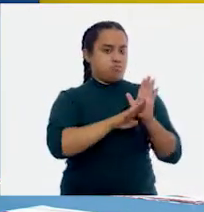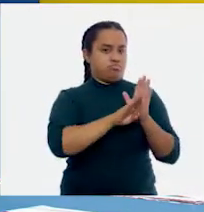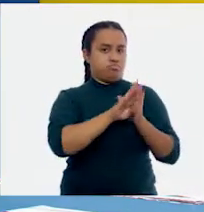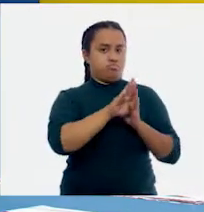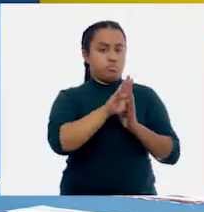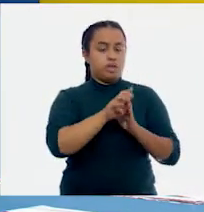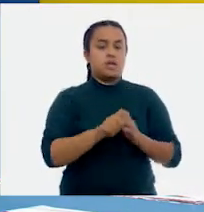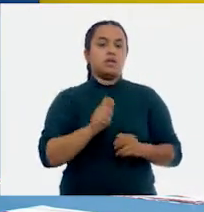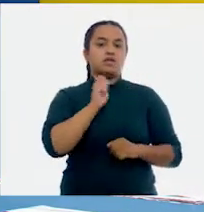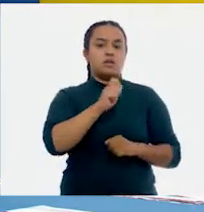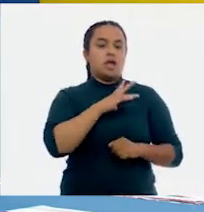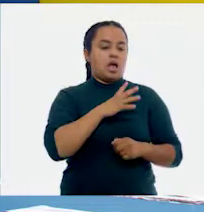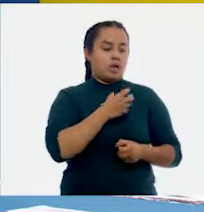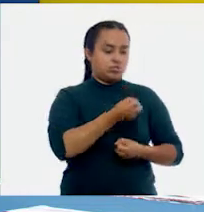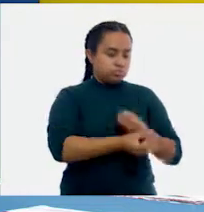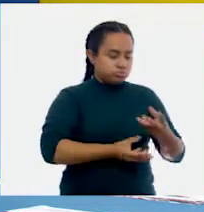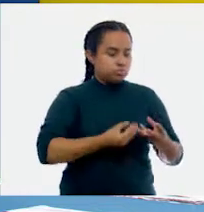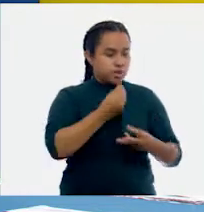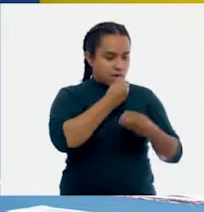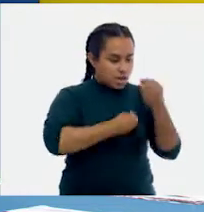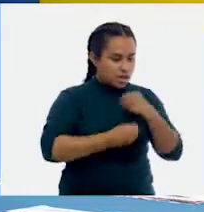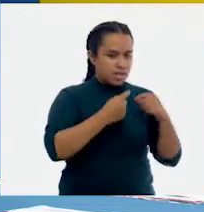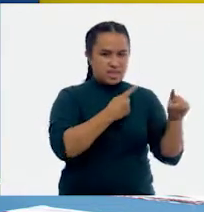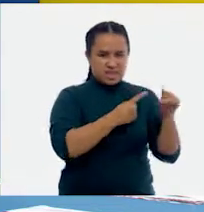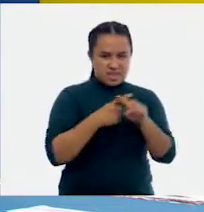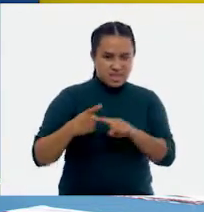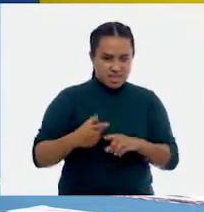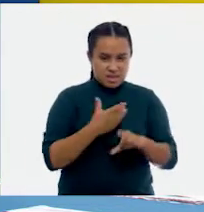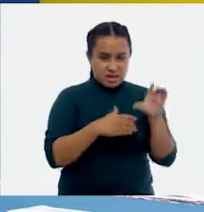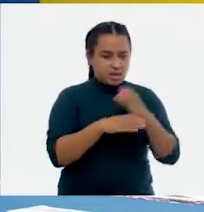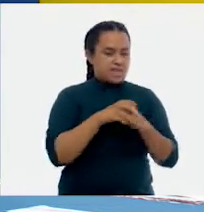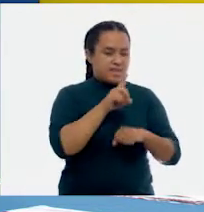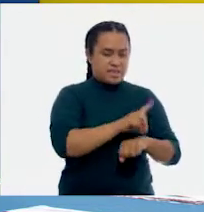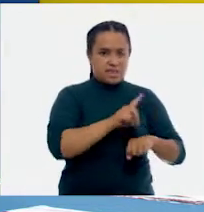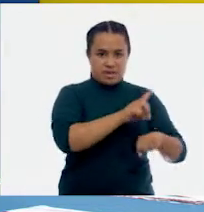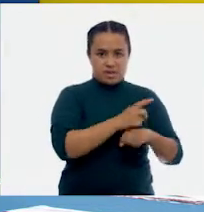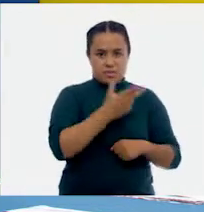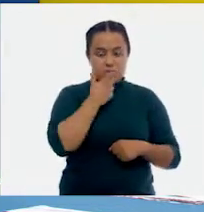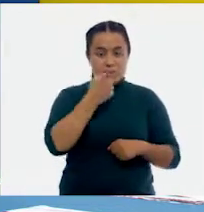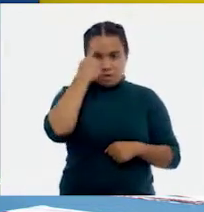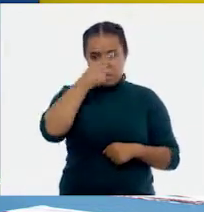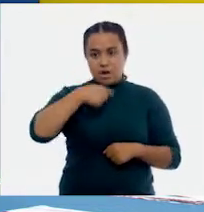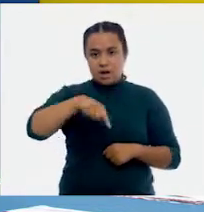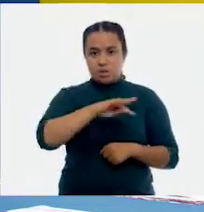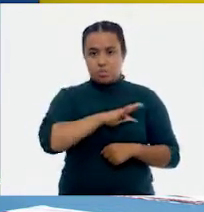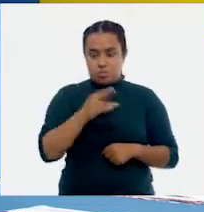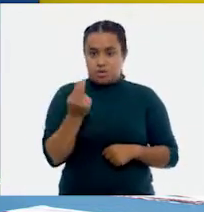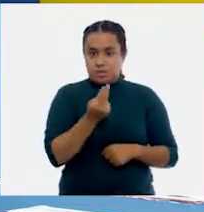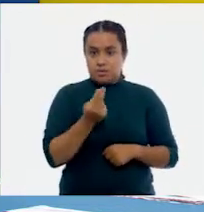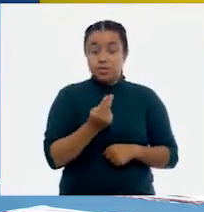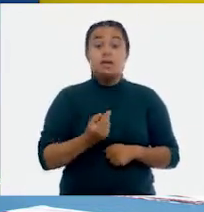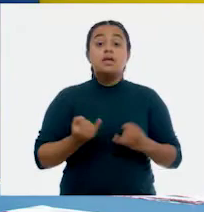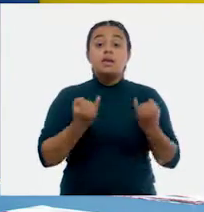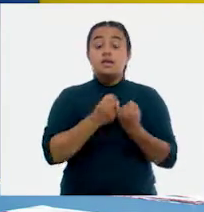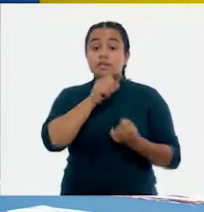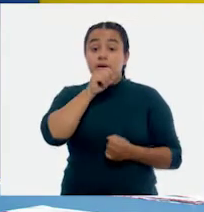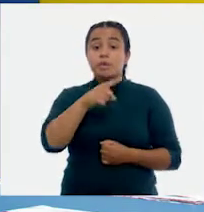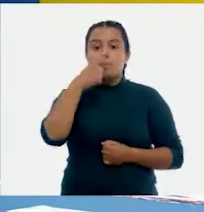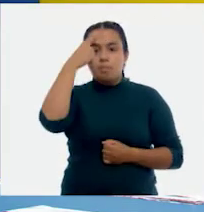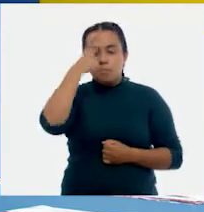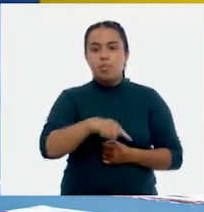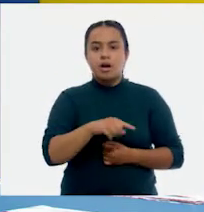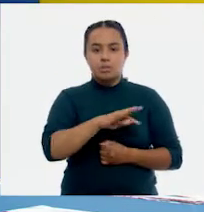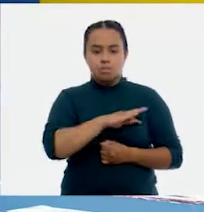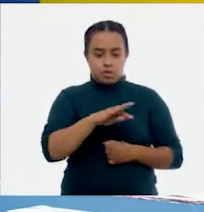que nos proveen de alimentos y de todos los recursos que utilizamos día a día para cubrir nuestras necesidades, también lo son para el